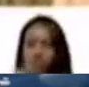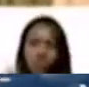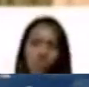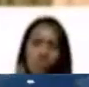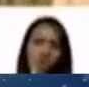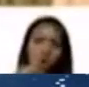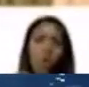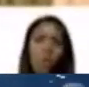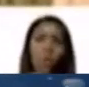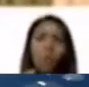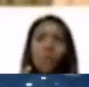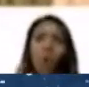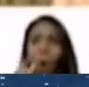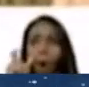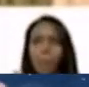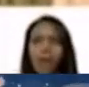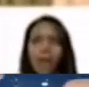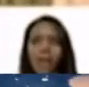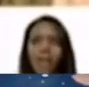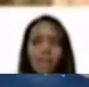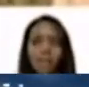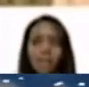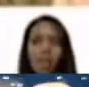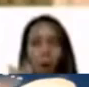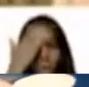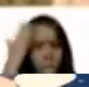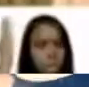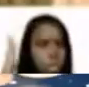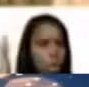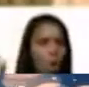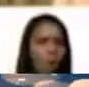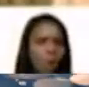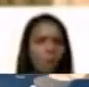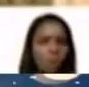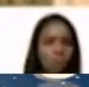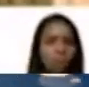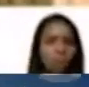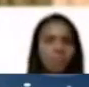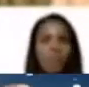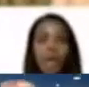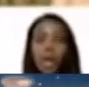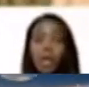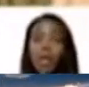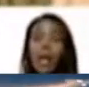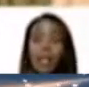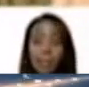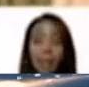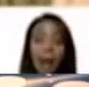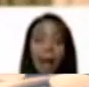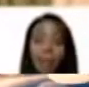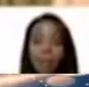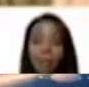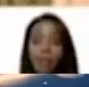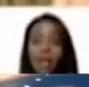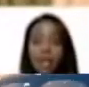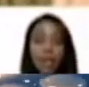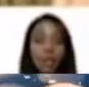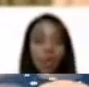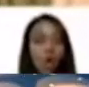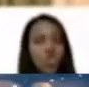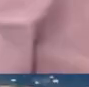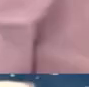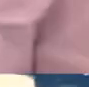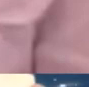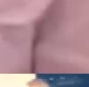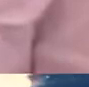jamás hubiera contado, a no ser que hubiese votado al chavismo. ¿Eh? Exacto. Y ahí contaba varias veces,